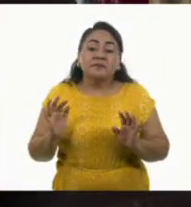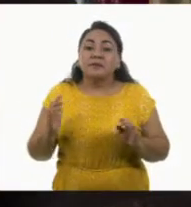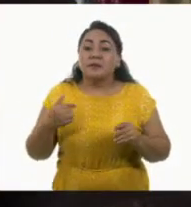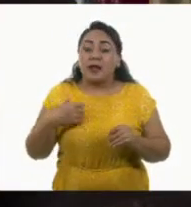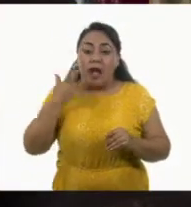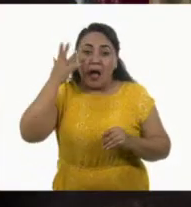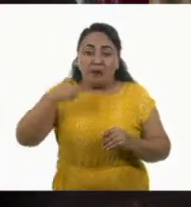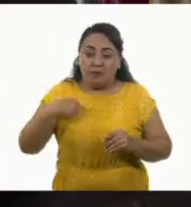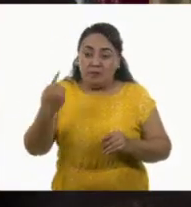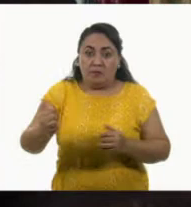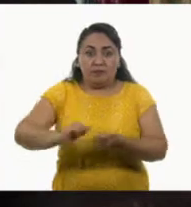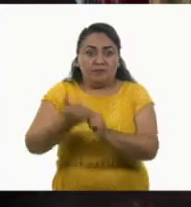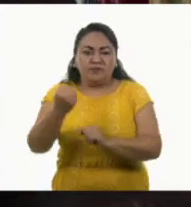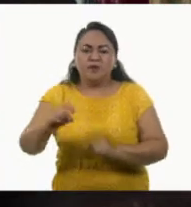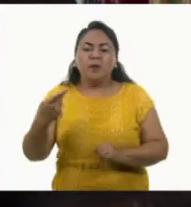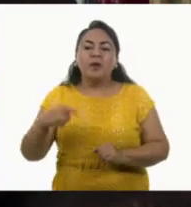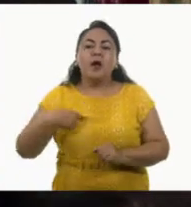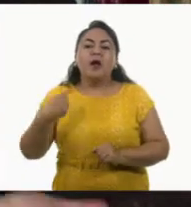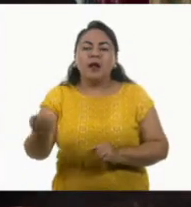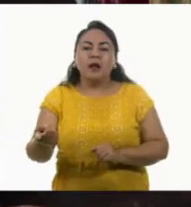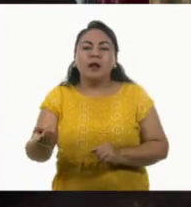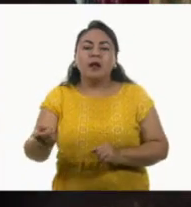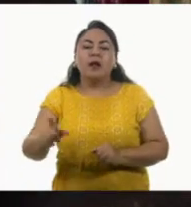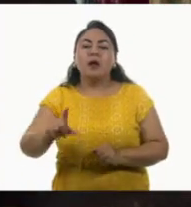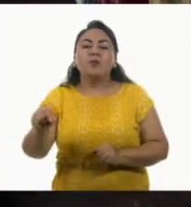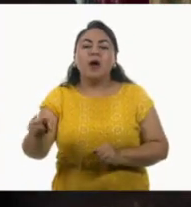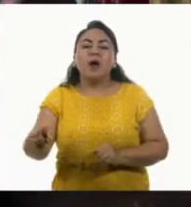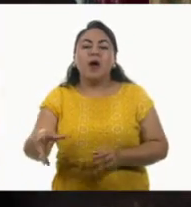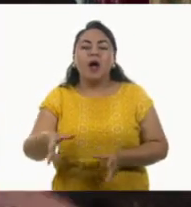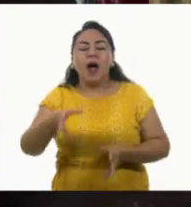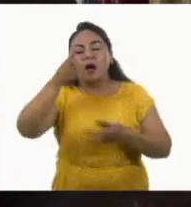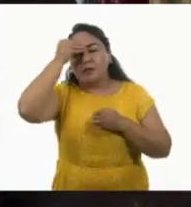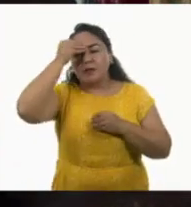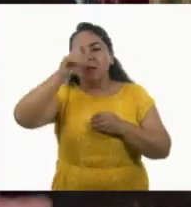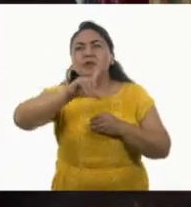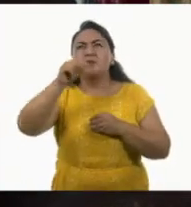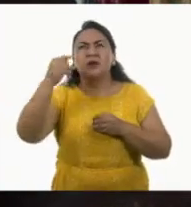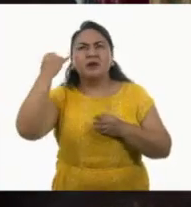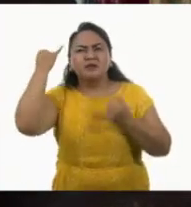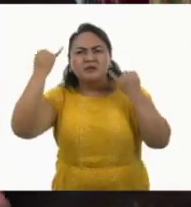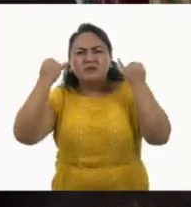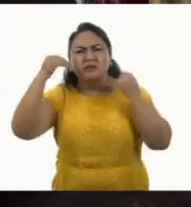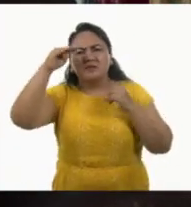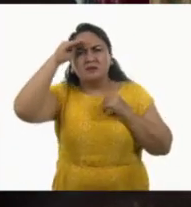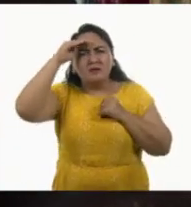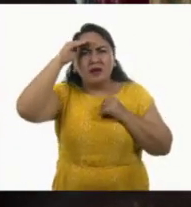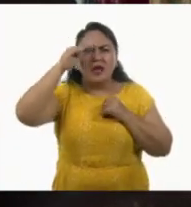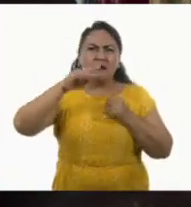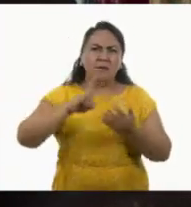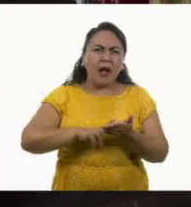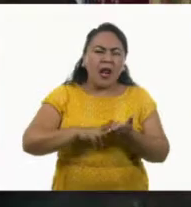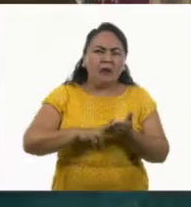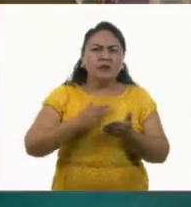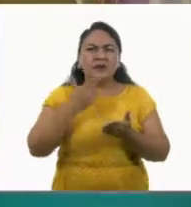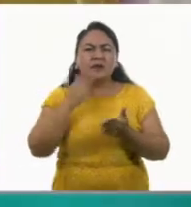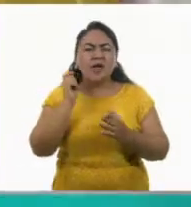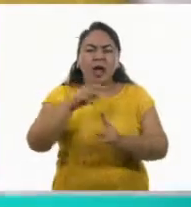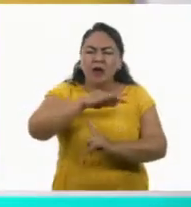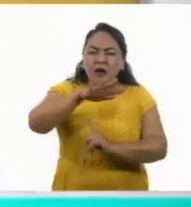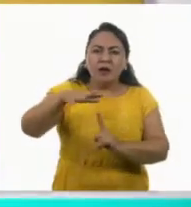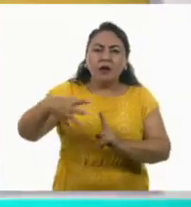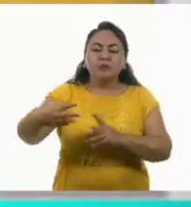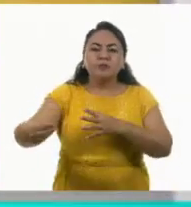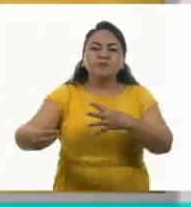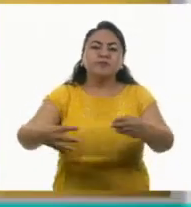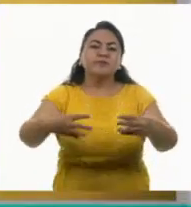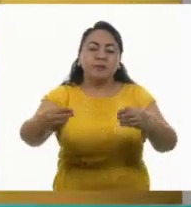artistas, sí haremos gente que lo consuma y se cuestione y se pregunte y valora lo que lo rodea. En